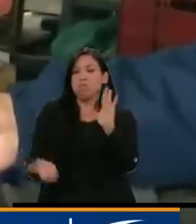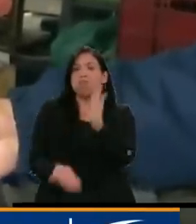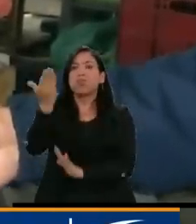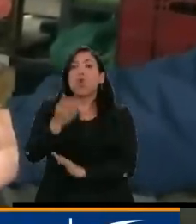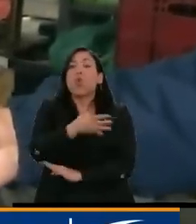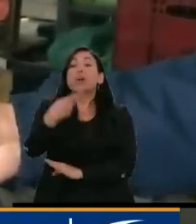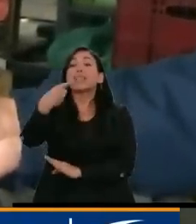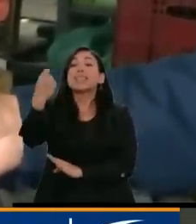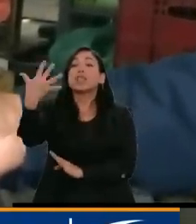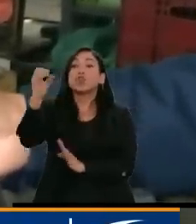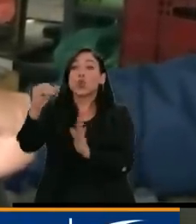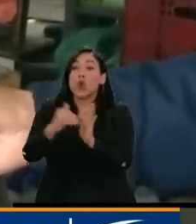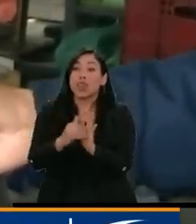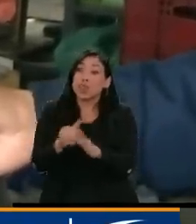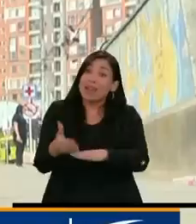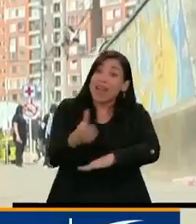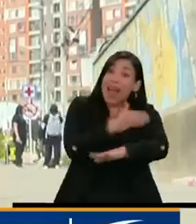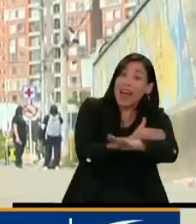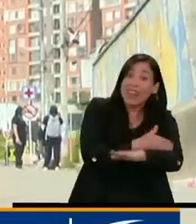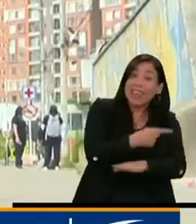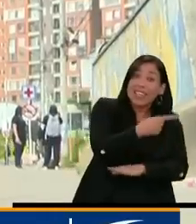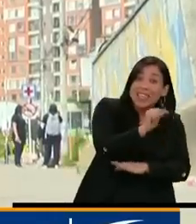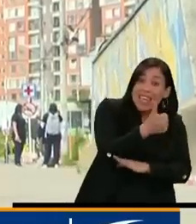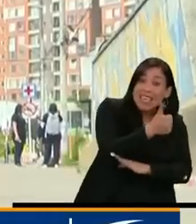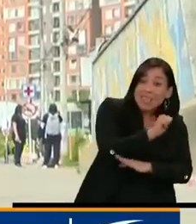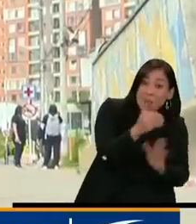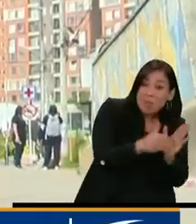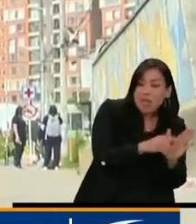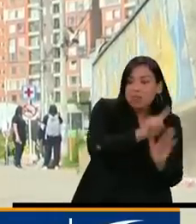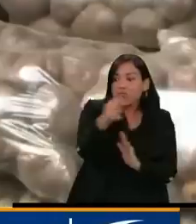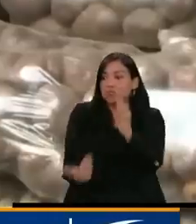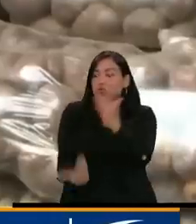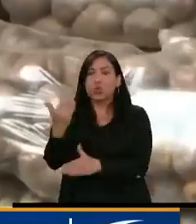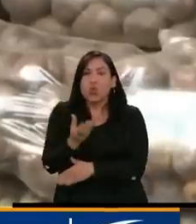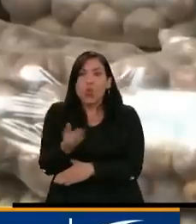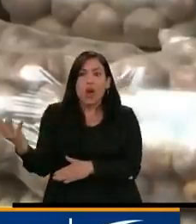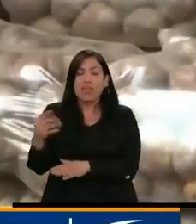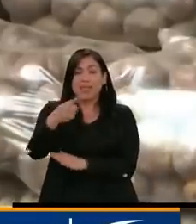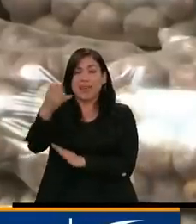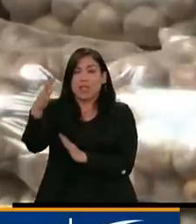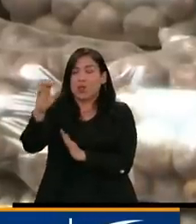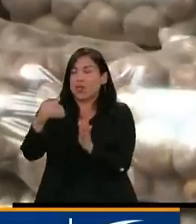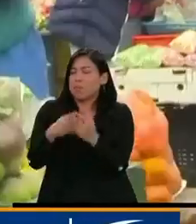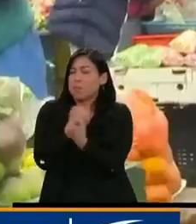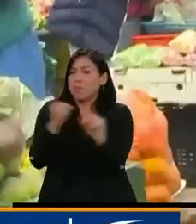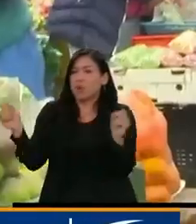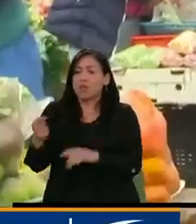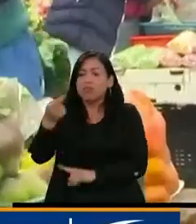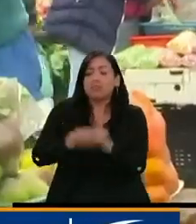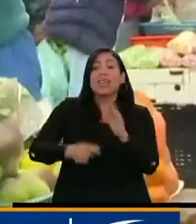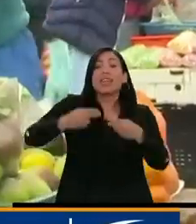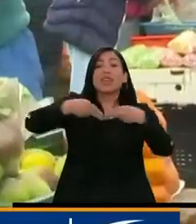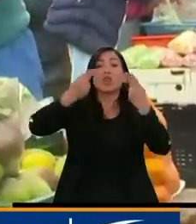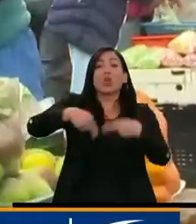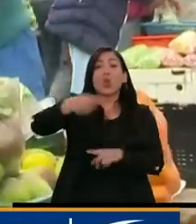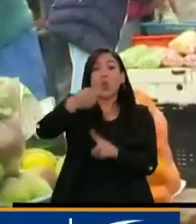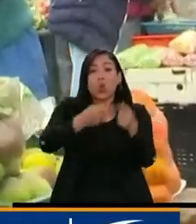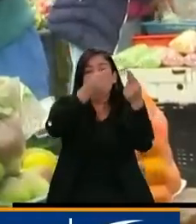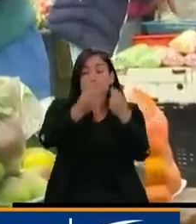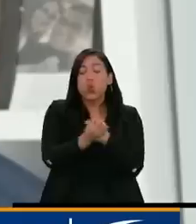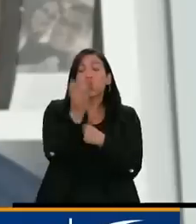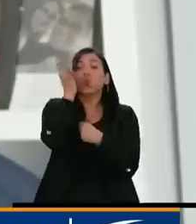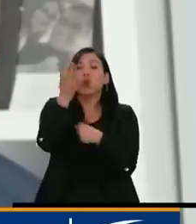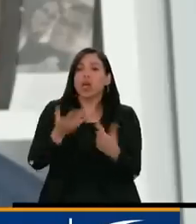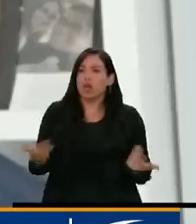a 150.000 pesos el manojo. Tunja ocupó el primer lugar en las altas cifras de inflación para el mes de febrero en el país.